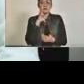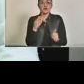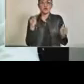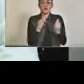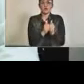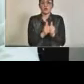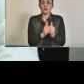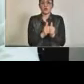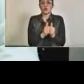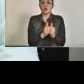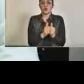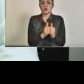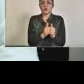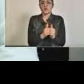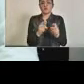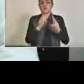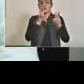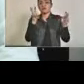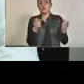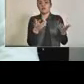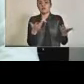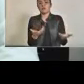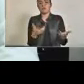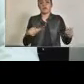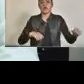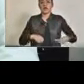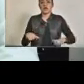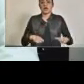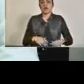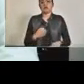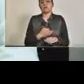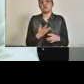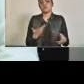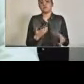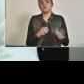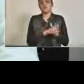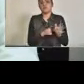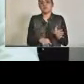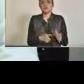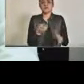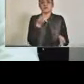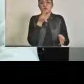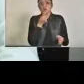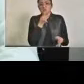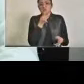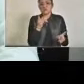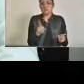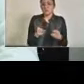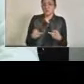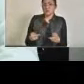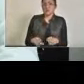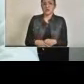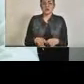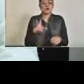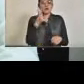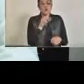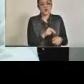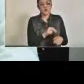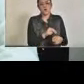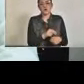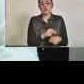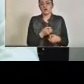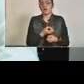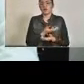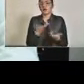con pues todo el tema de actividad esencial, es decir, productos alimentarios no elaborados